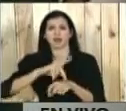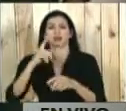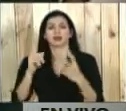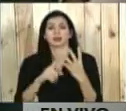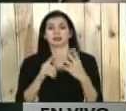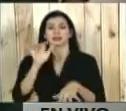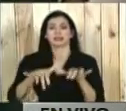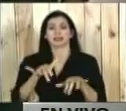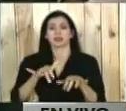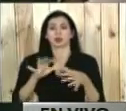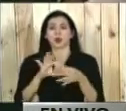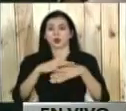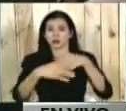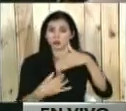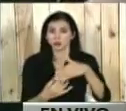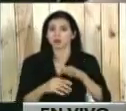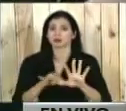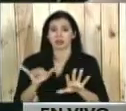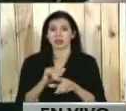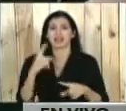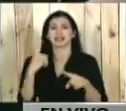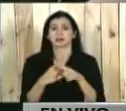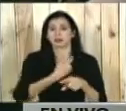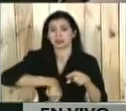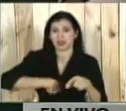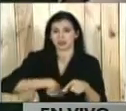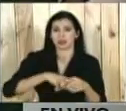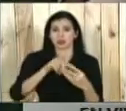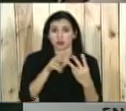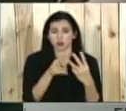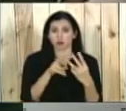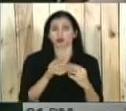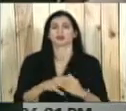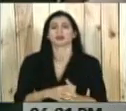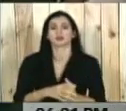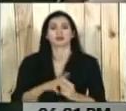UNASUR, Ernesto Samper, han partido a sus respectivos países.